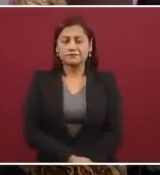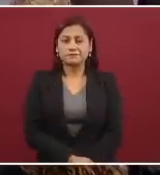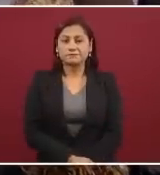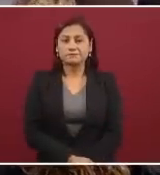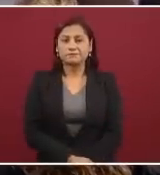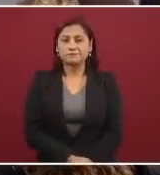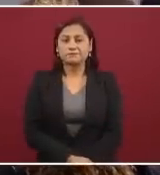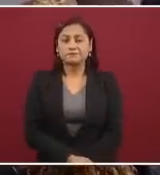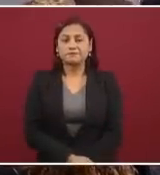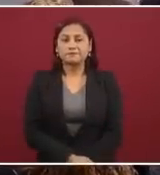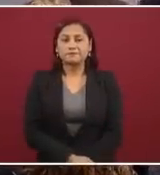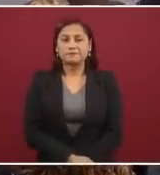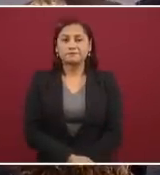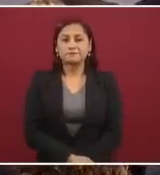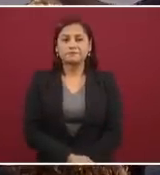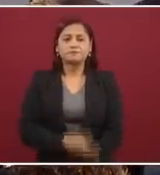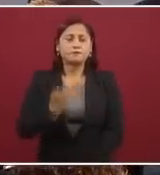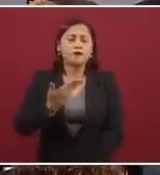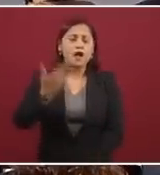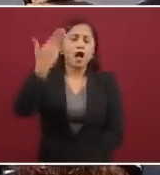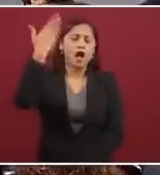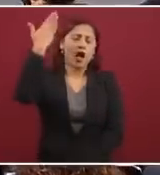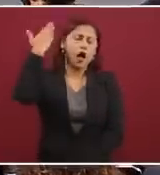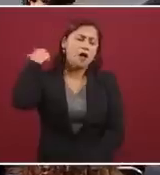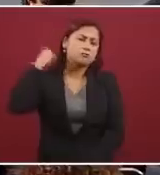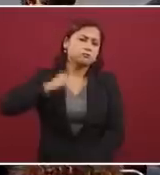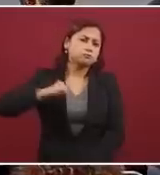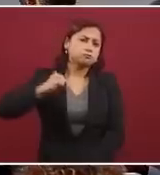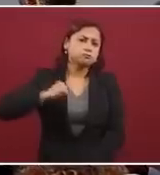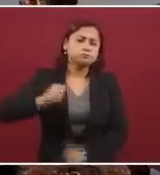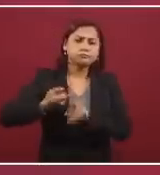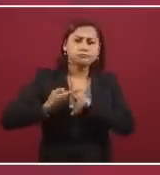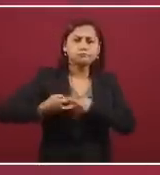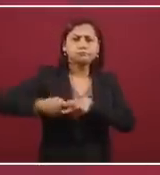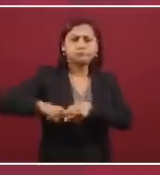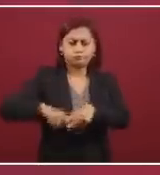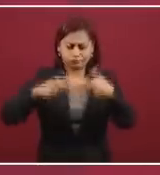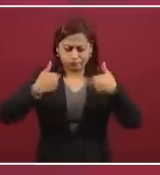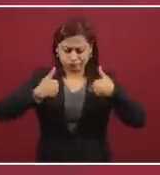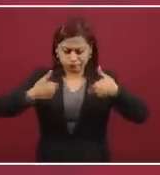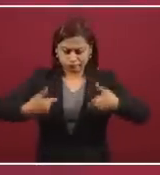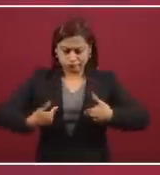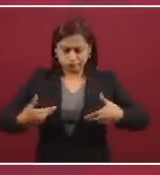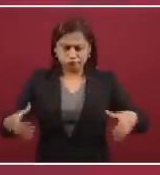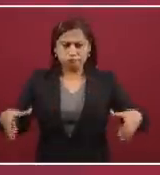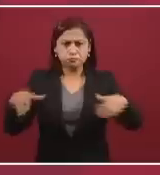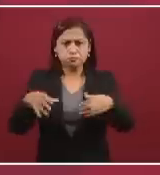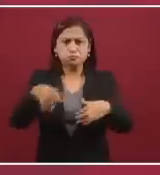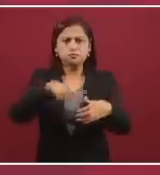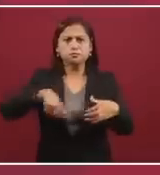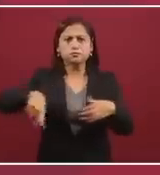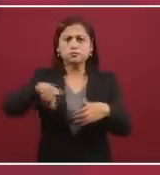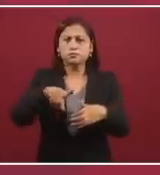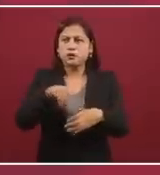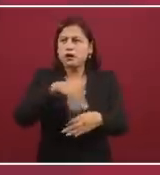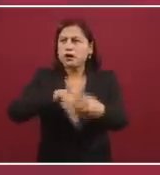el inicio de la humanidad todos somos mi gente